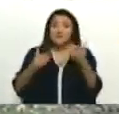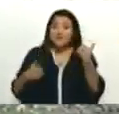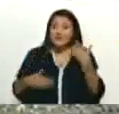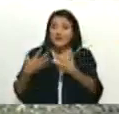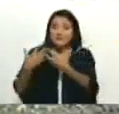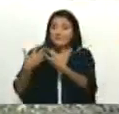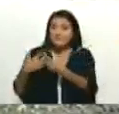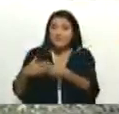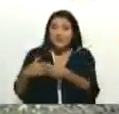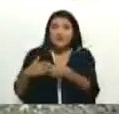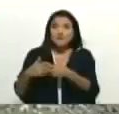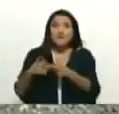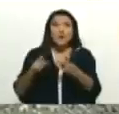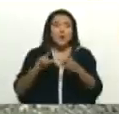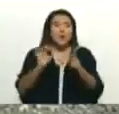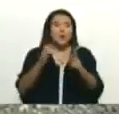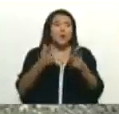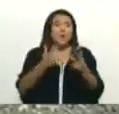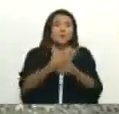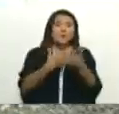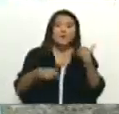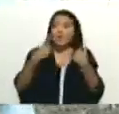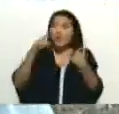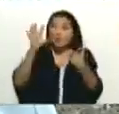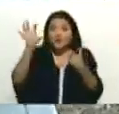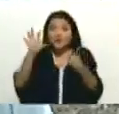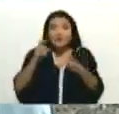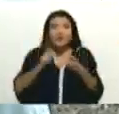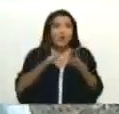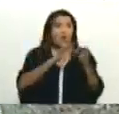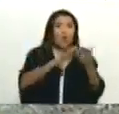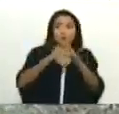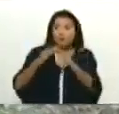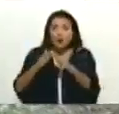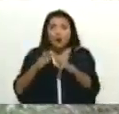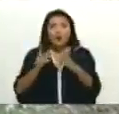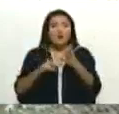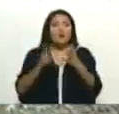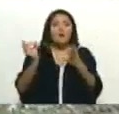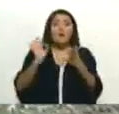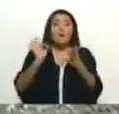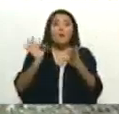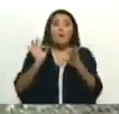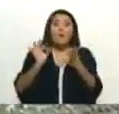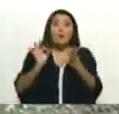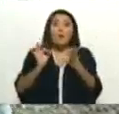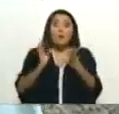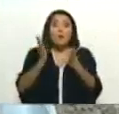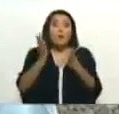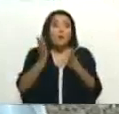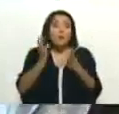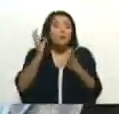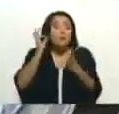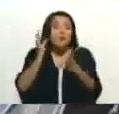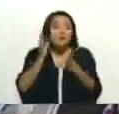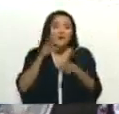empresa, con el presidente de otra república, con un comunero, con un ama de casa, con